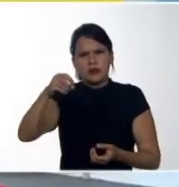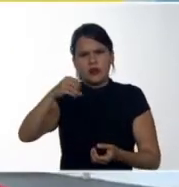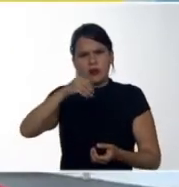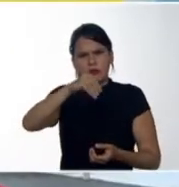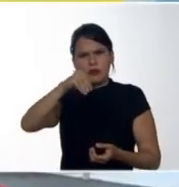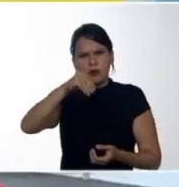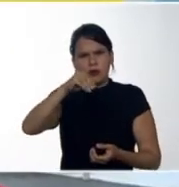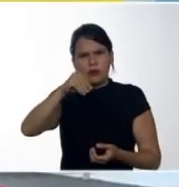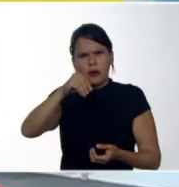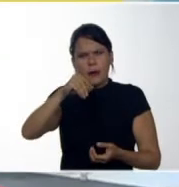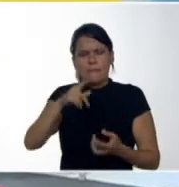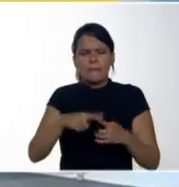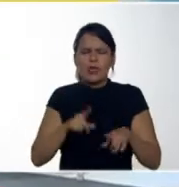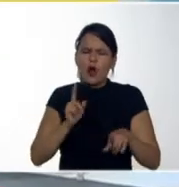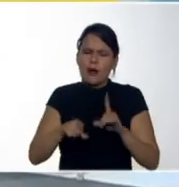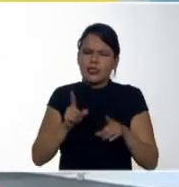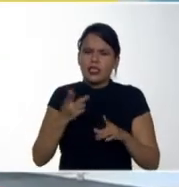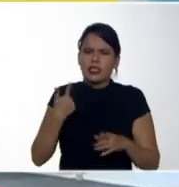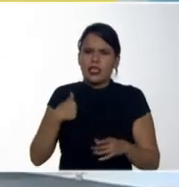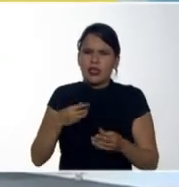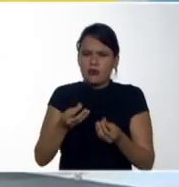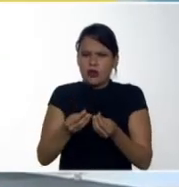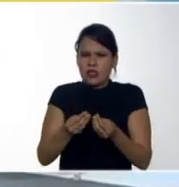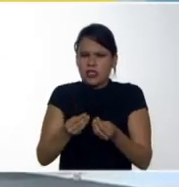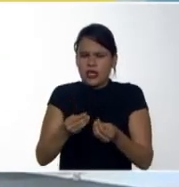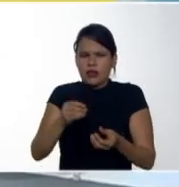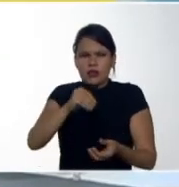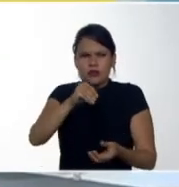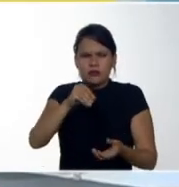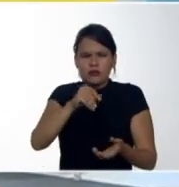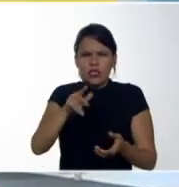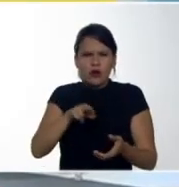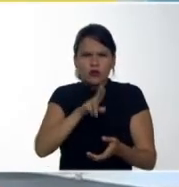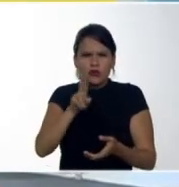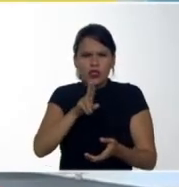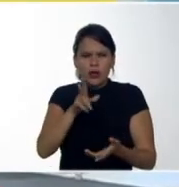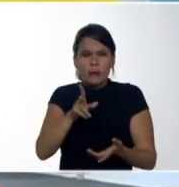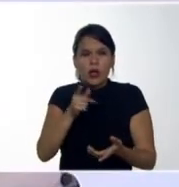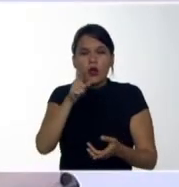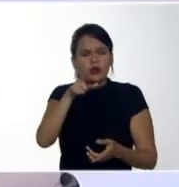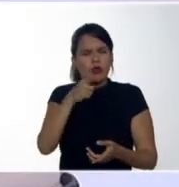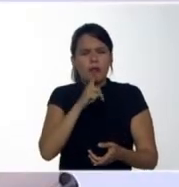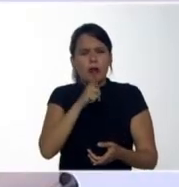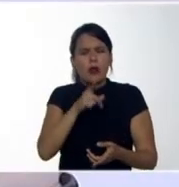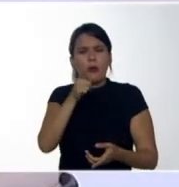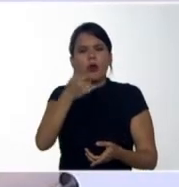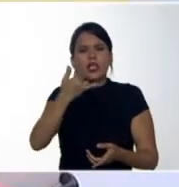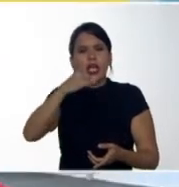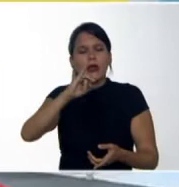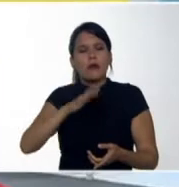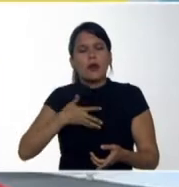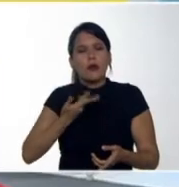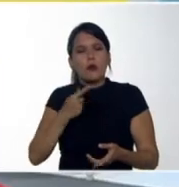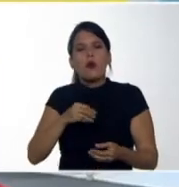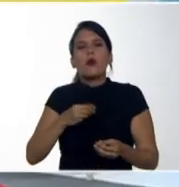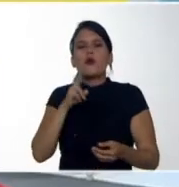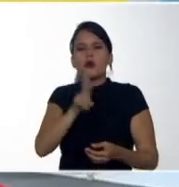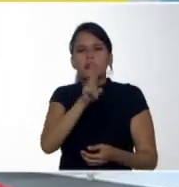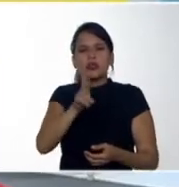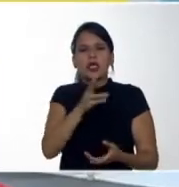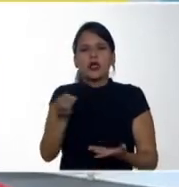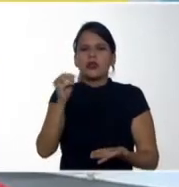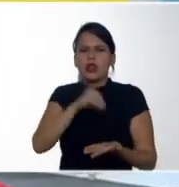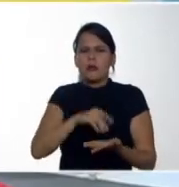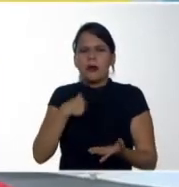queda la borra del café. Y eso no es malo, porque a partir de él podemos obtener café recolado. Así Bien, es. vamos